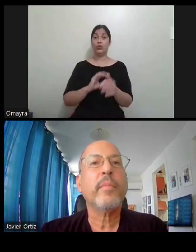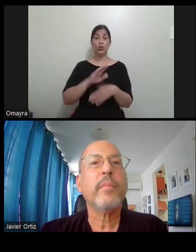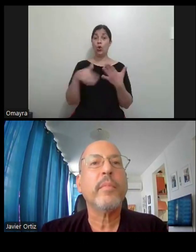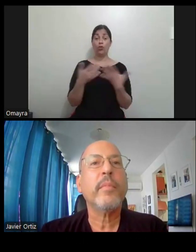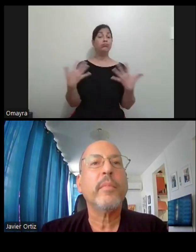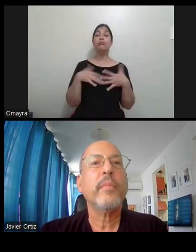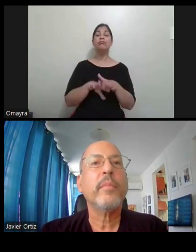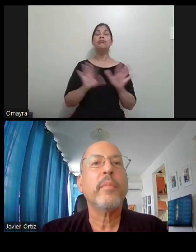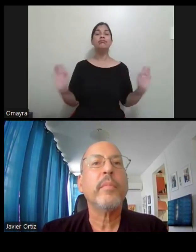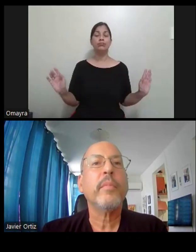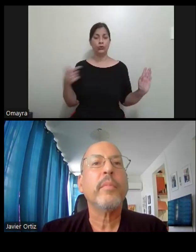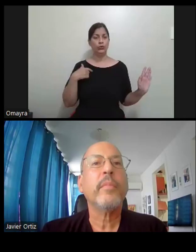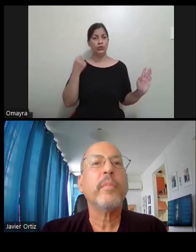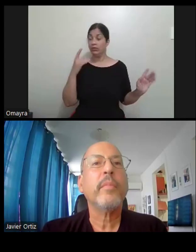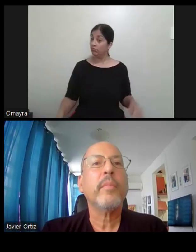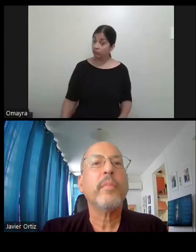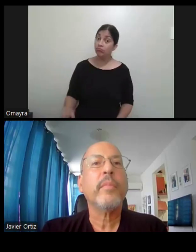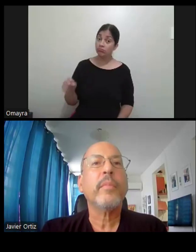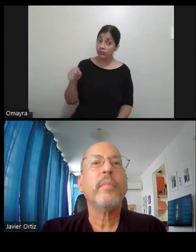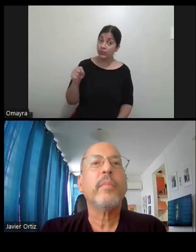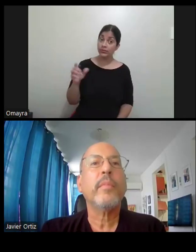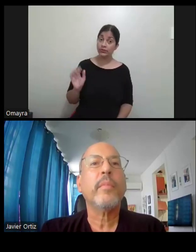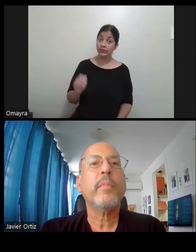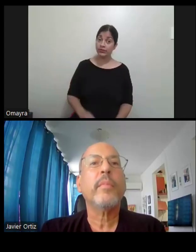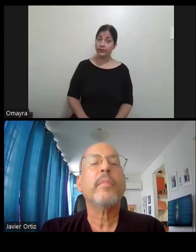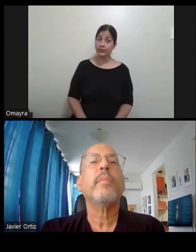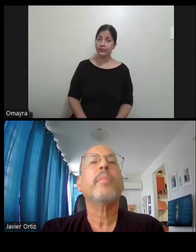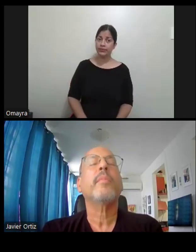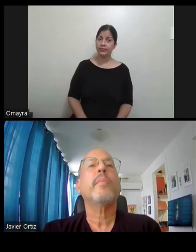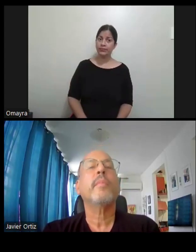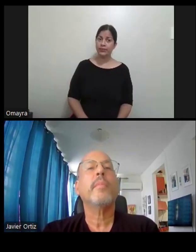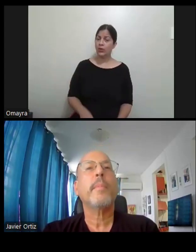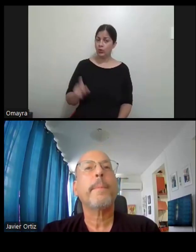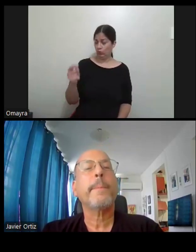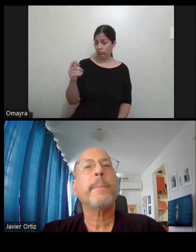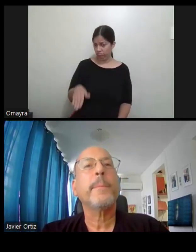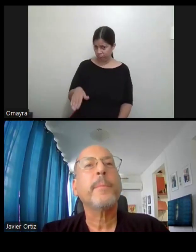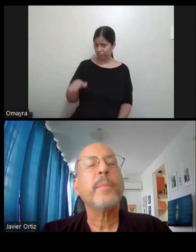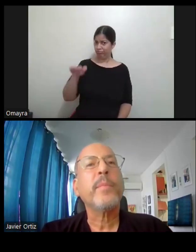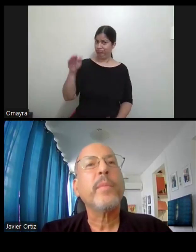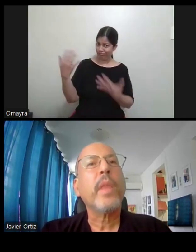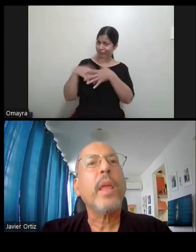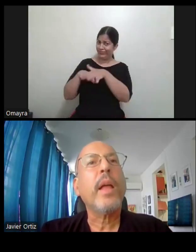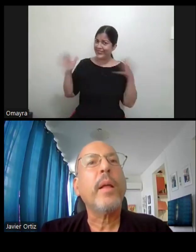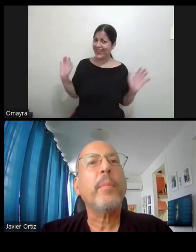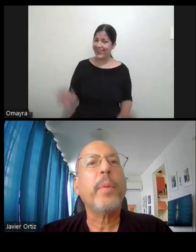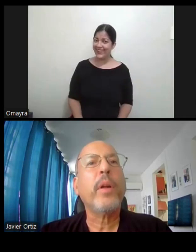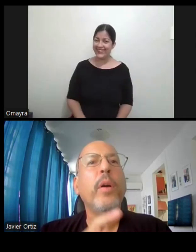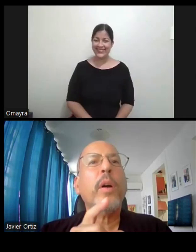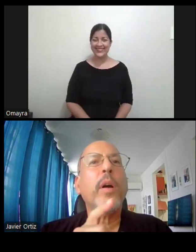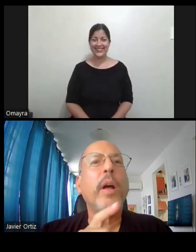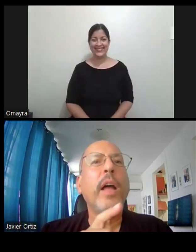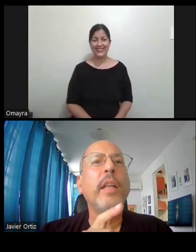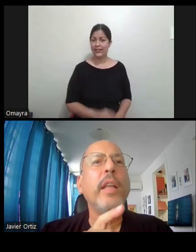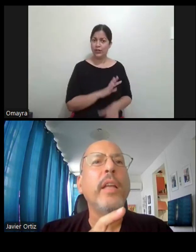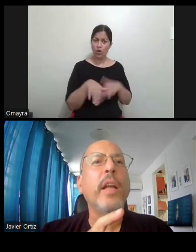Yo entendí que... Sí, todo está integrado. O sea, desde que tú naciste está integrado, muchachos. Todo se ha